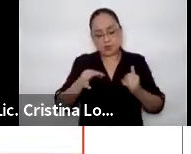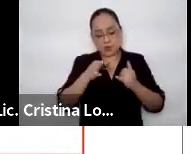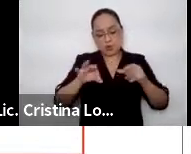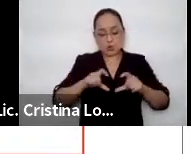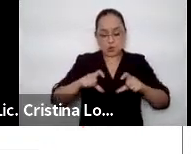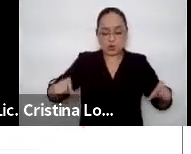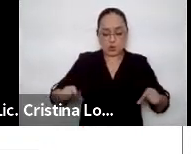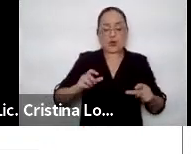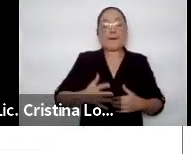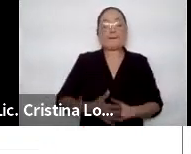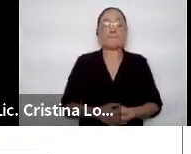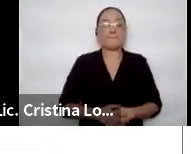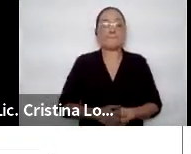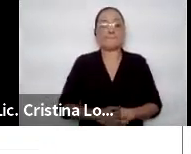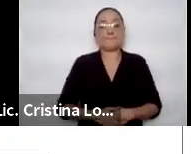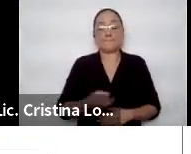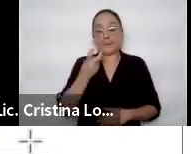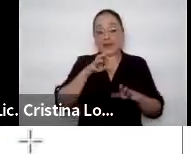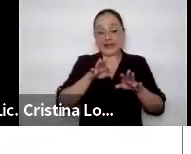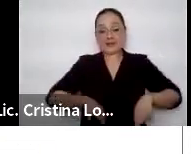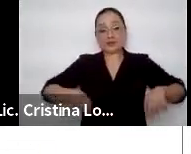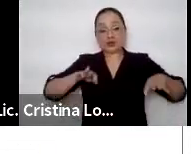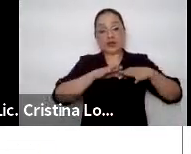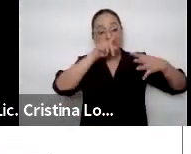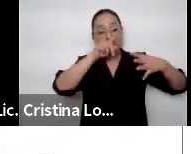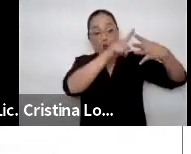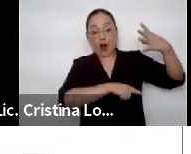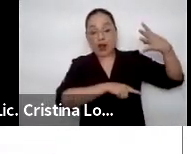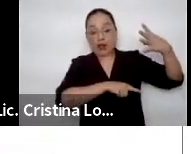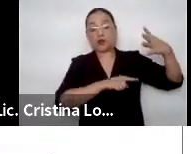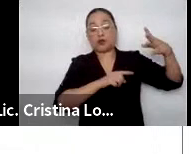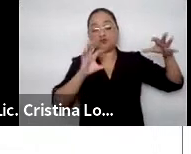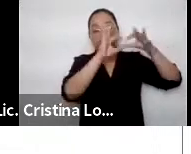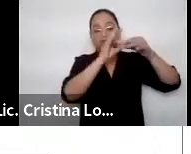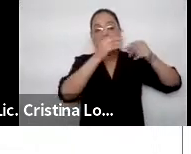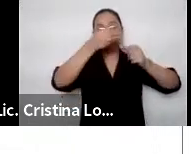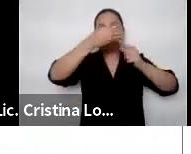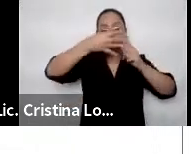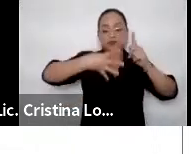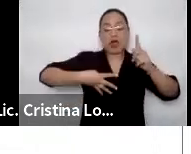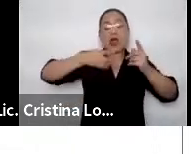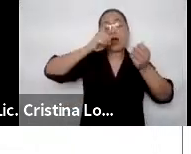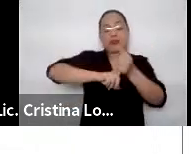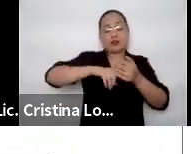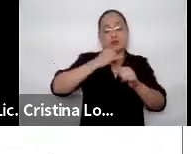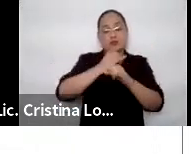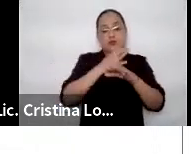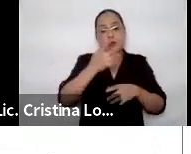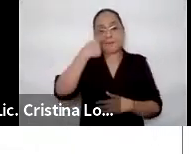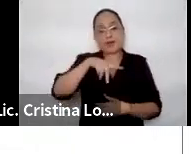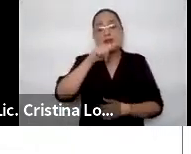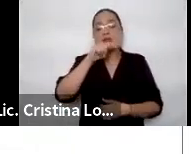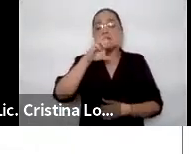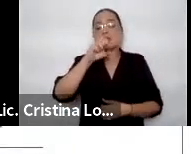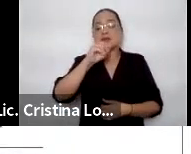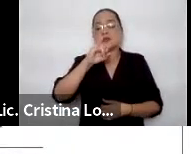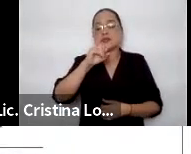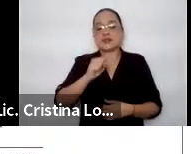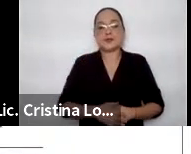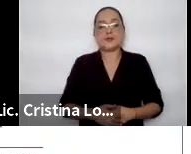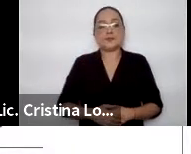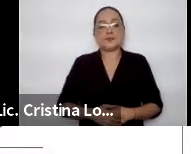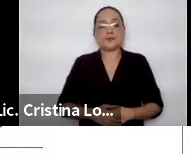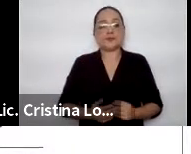que recordemos estos 4 grandes apartados de información para la tesis. Y a